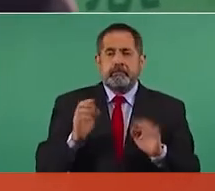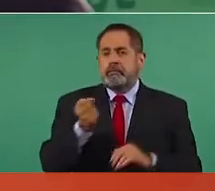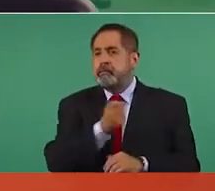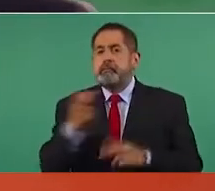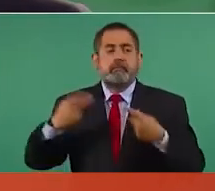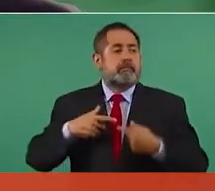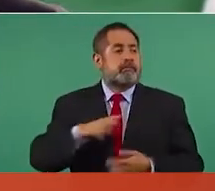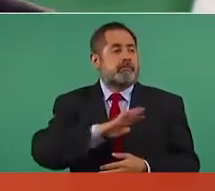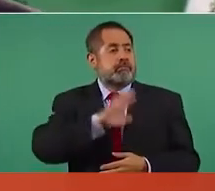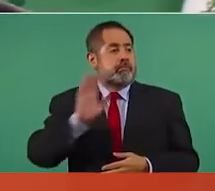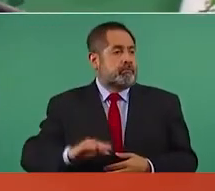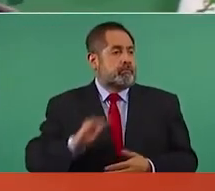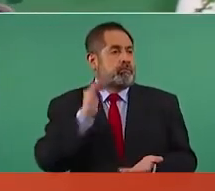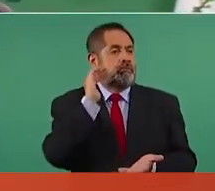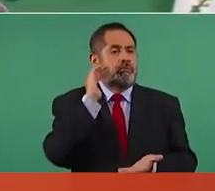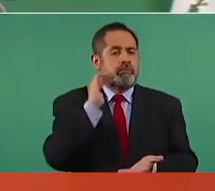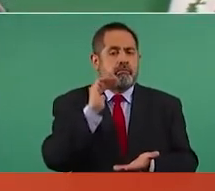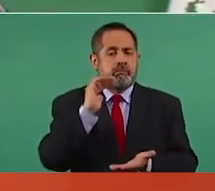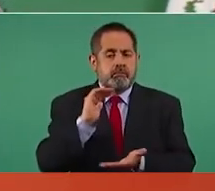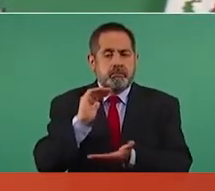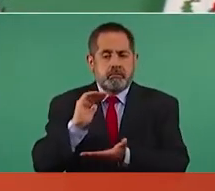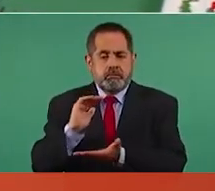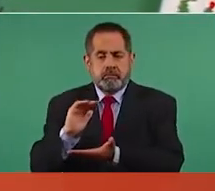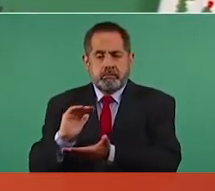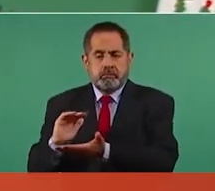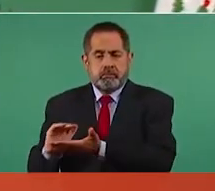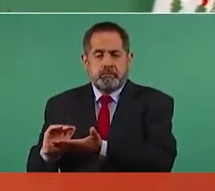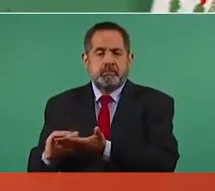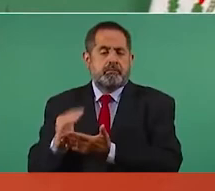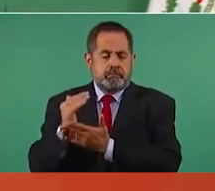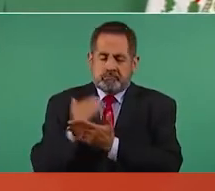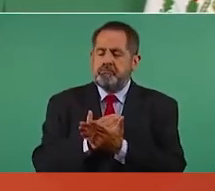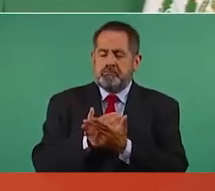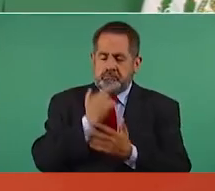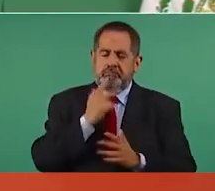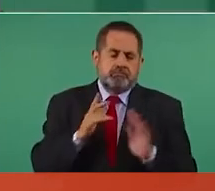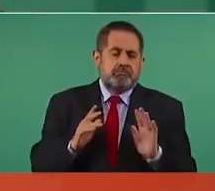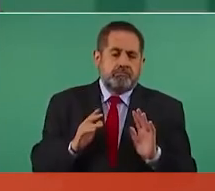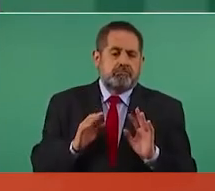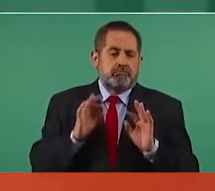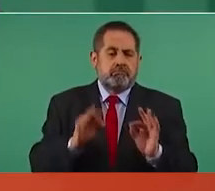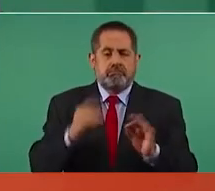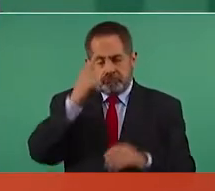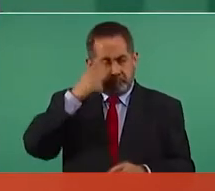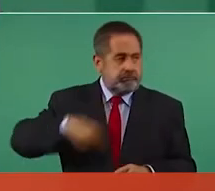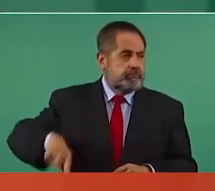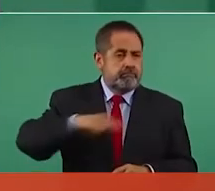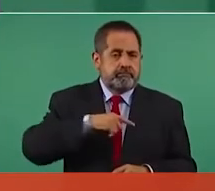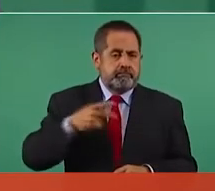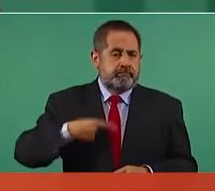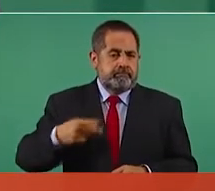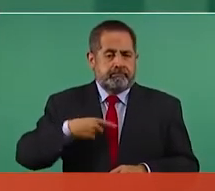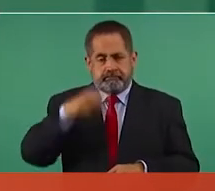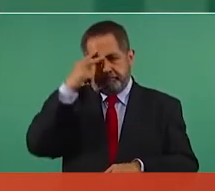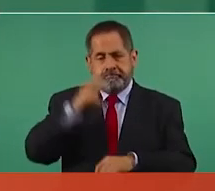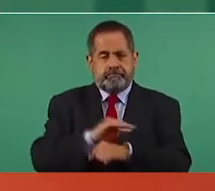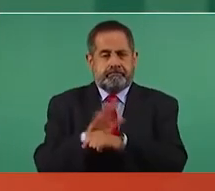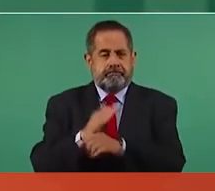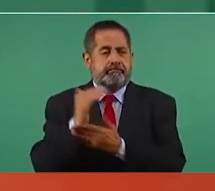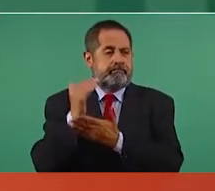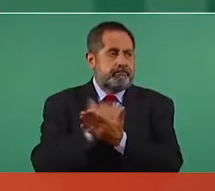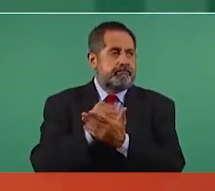que se redujera la mortalidad por COVID hasta